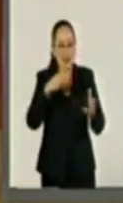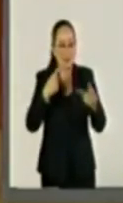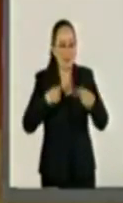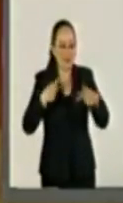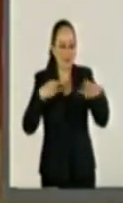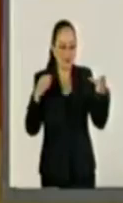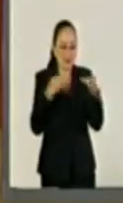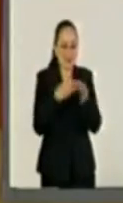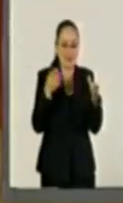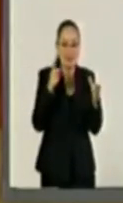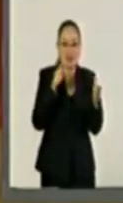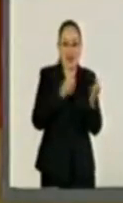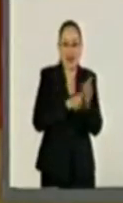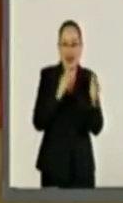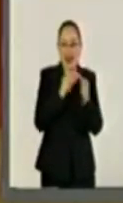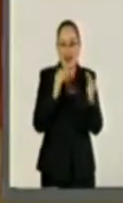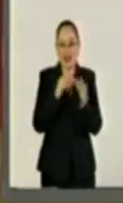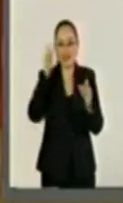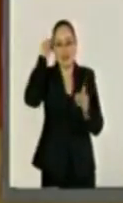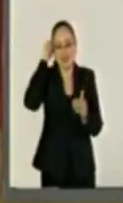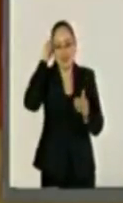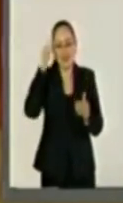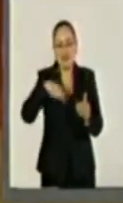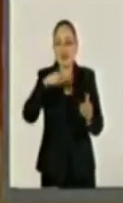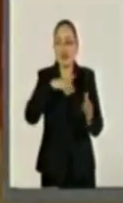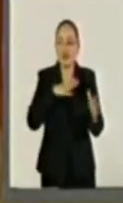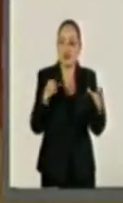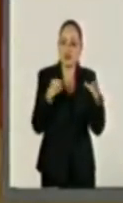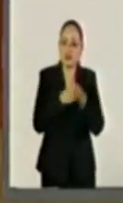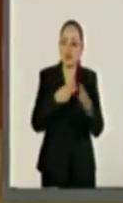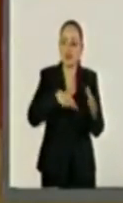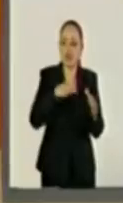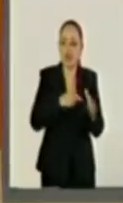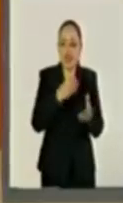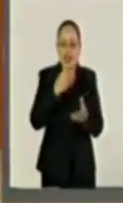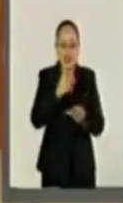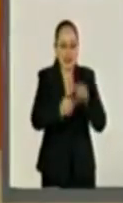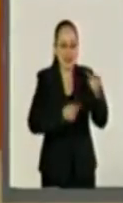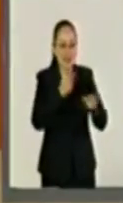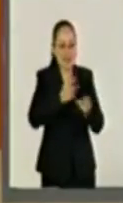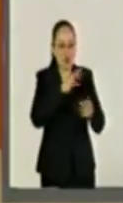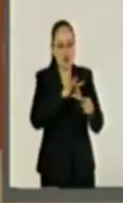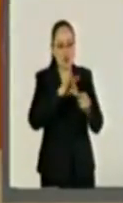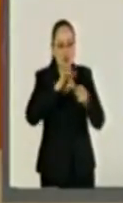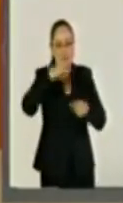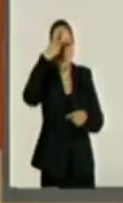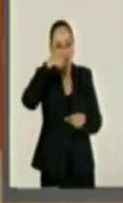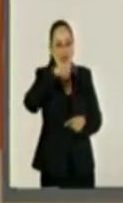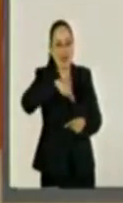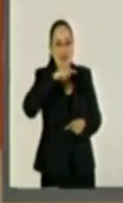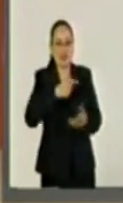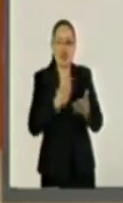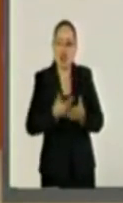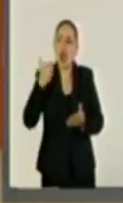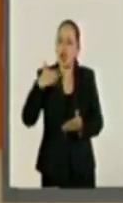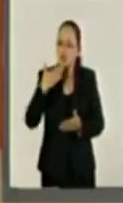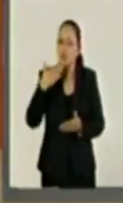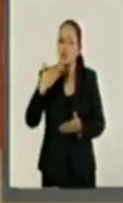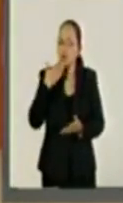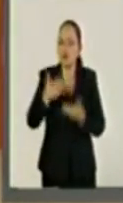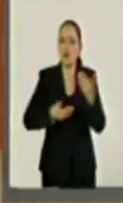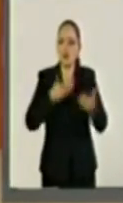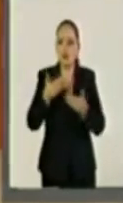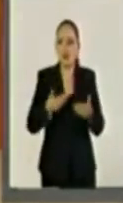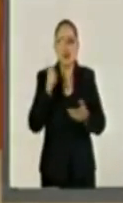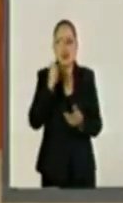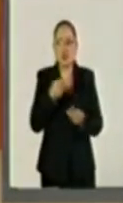labores domésticas que ofrecía una modalidad de crédito especial para ellos. El programa, que en el pasado estuvo funcionando,